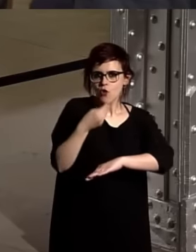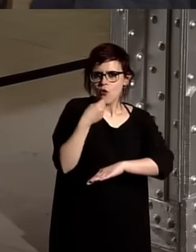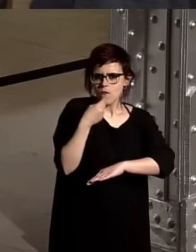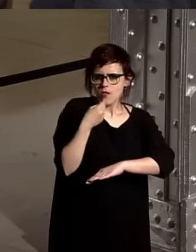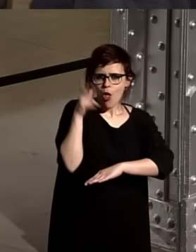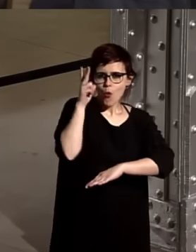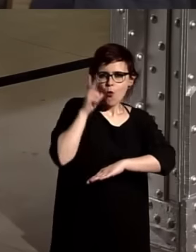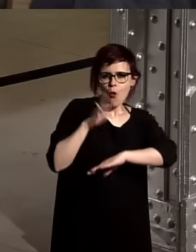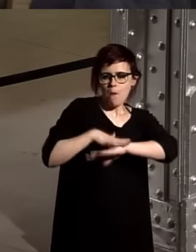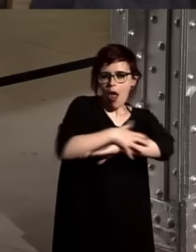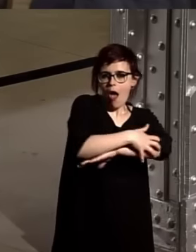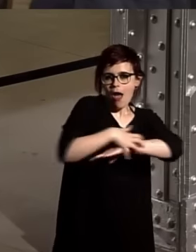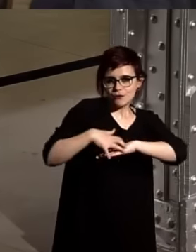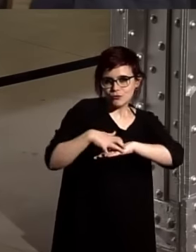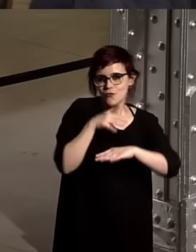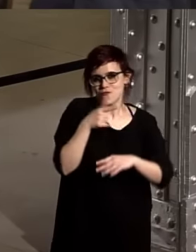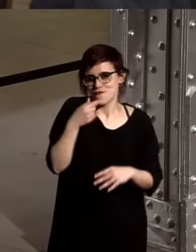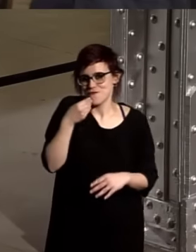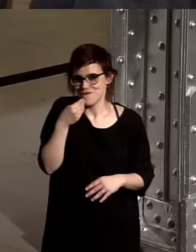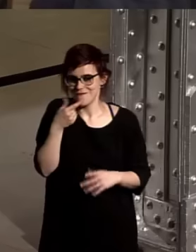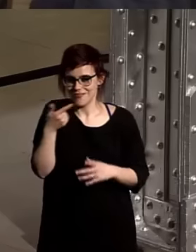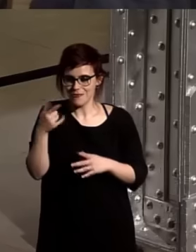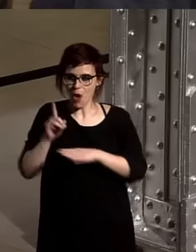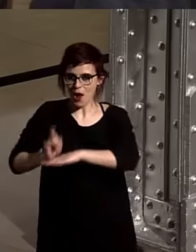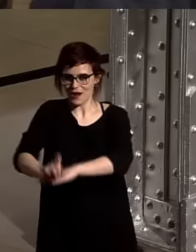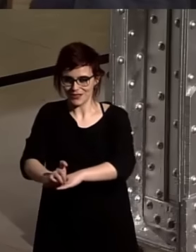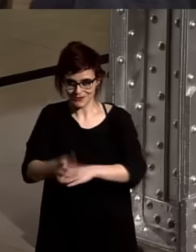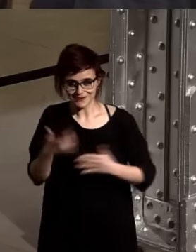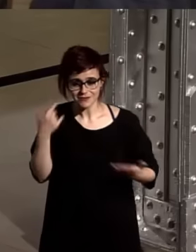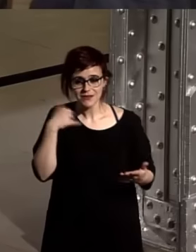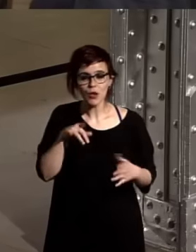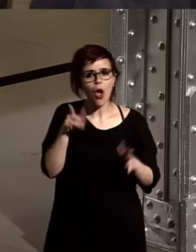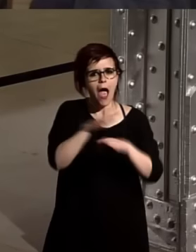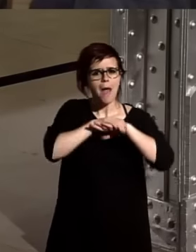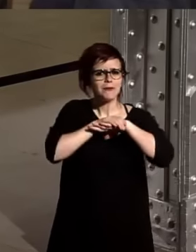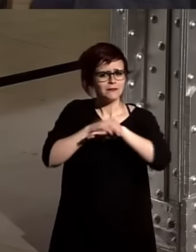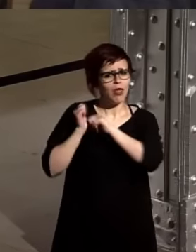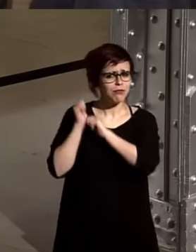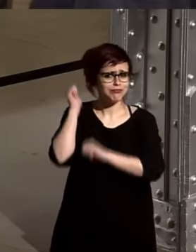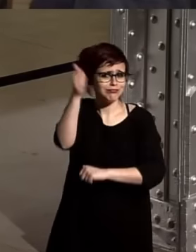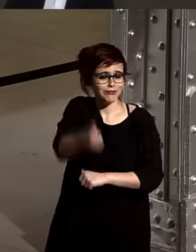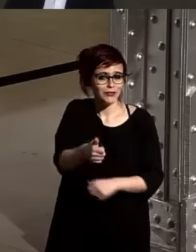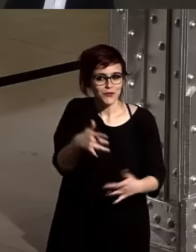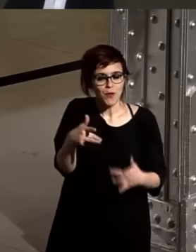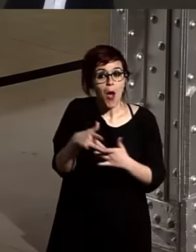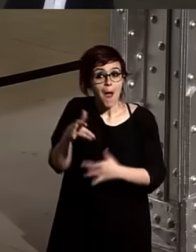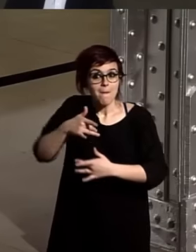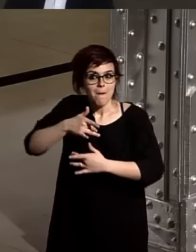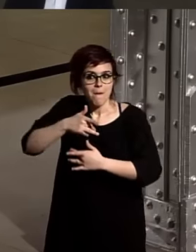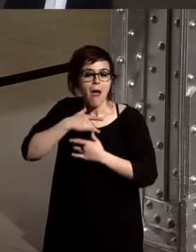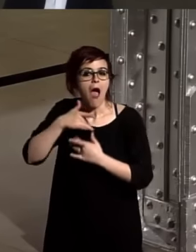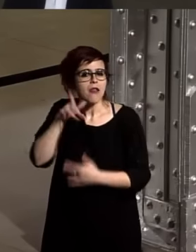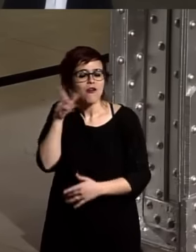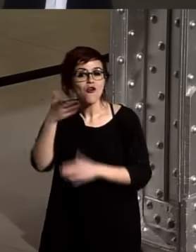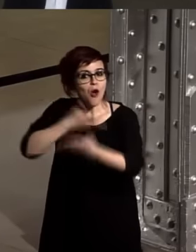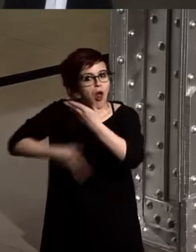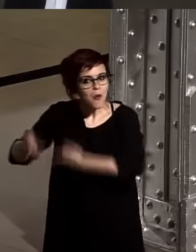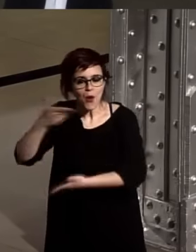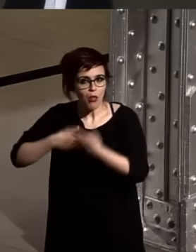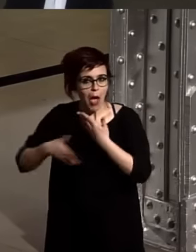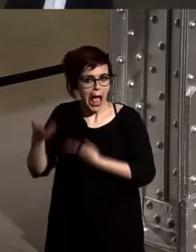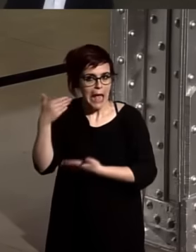hace muchos años Tengo amistad con pere también contigo América también con Juan Luis María es la única con la que no he colaborado en